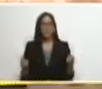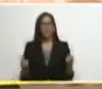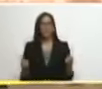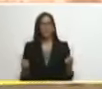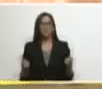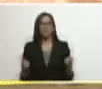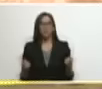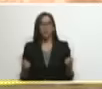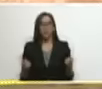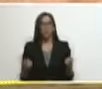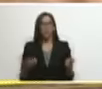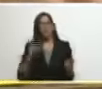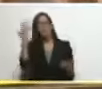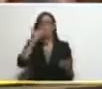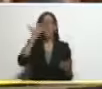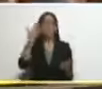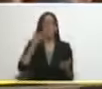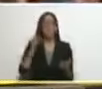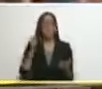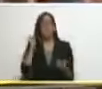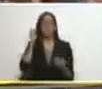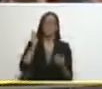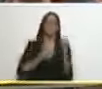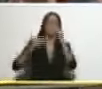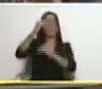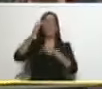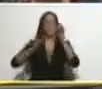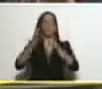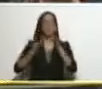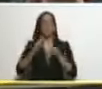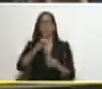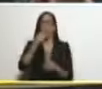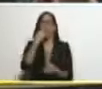Parece que la Corte Internacional de Justicia, señora vicepresidenta, no lo ve.